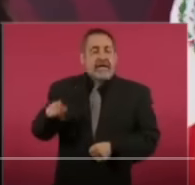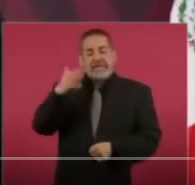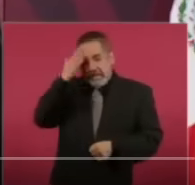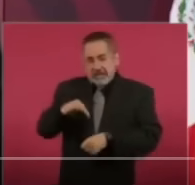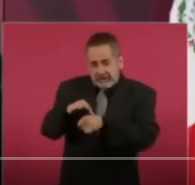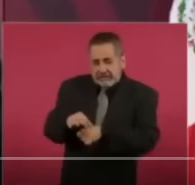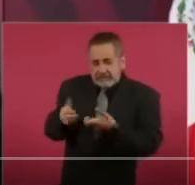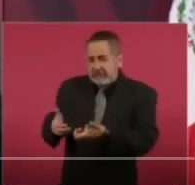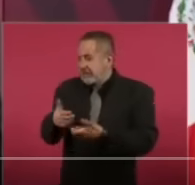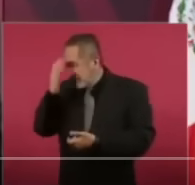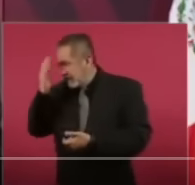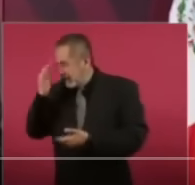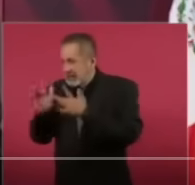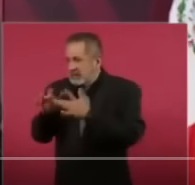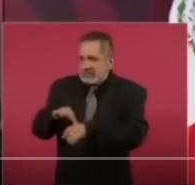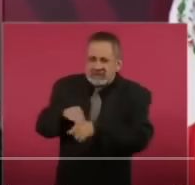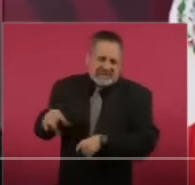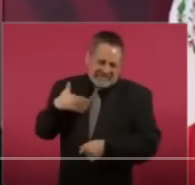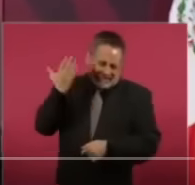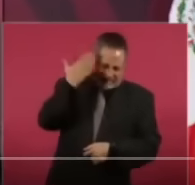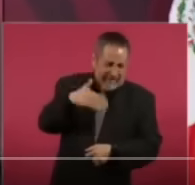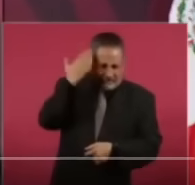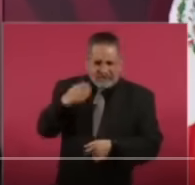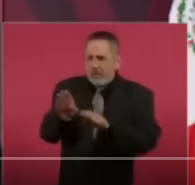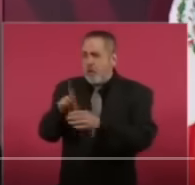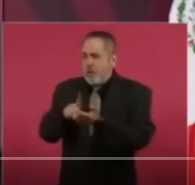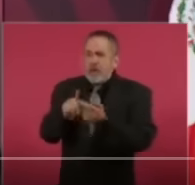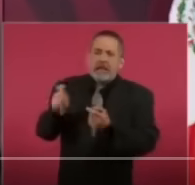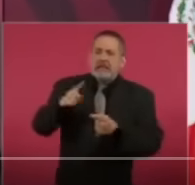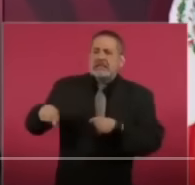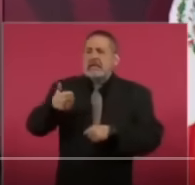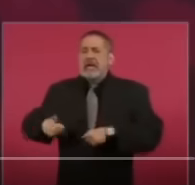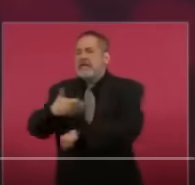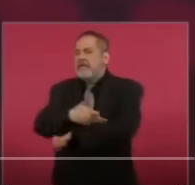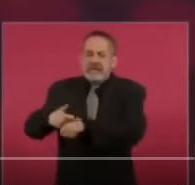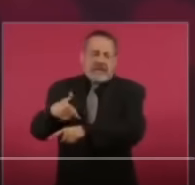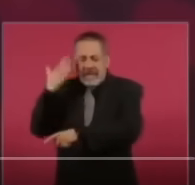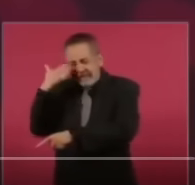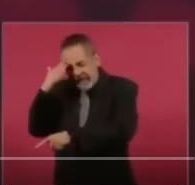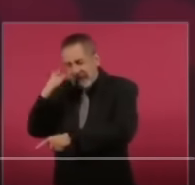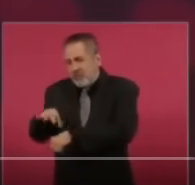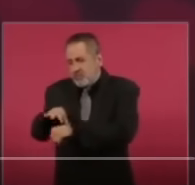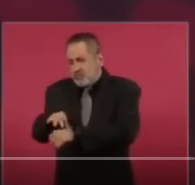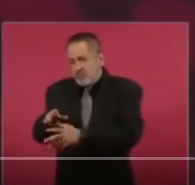pasa en la calle, lo que pasa en las familias. No